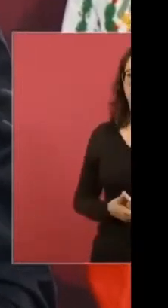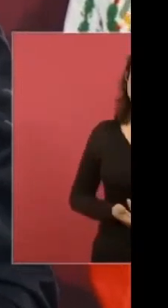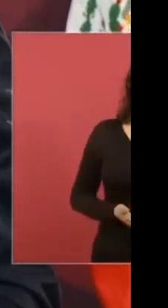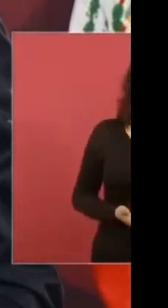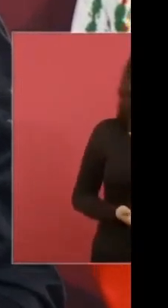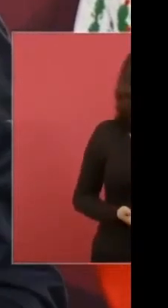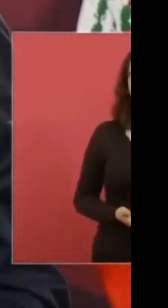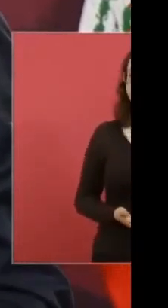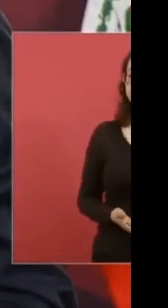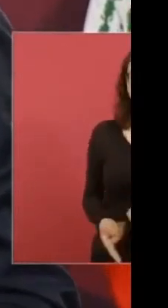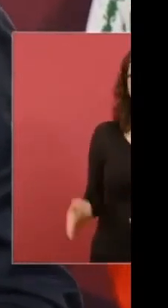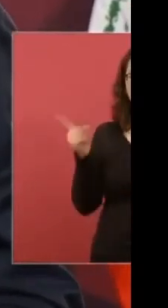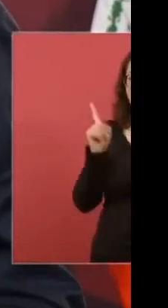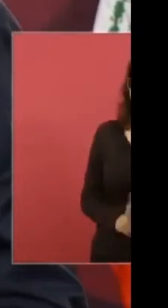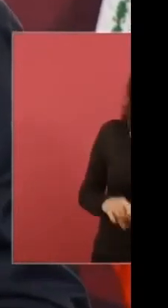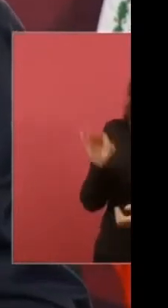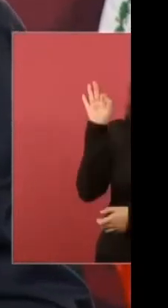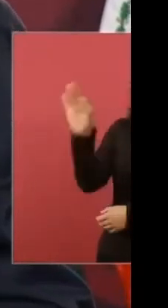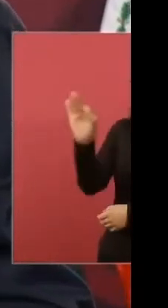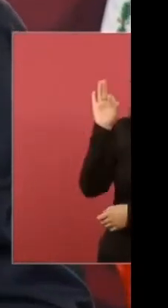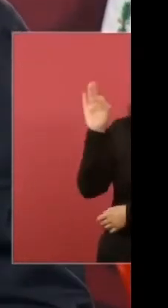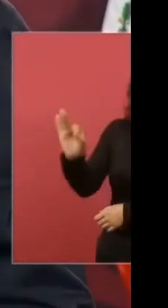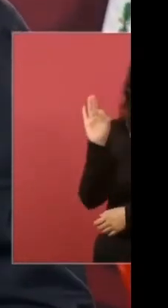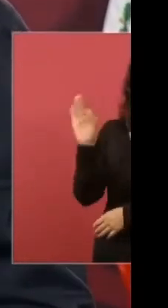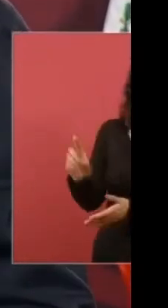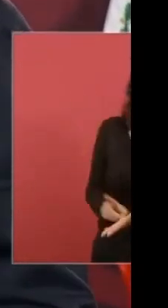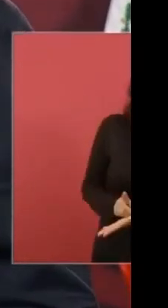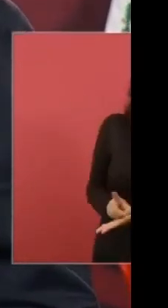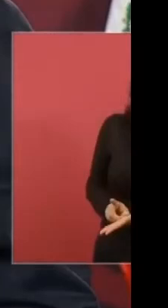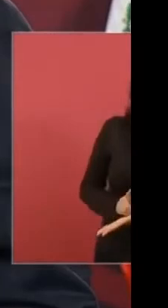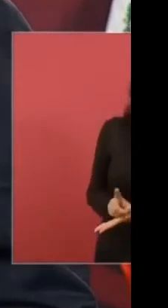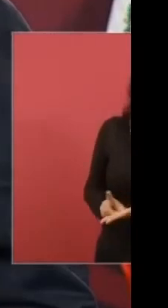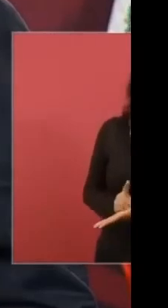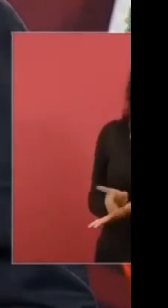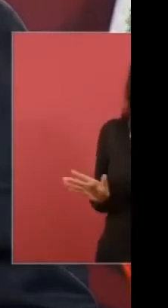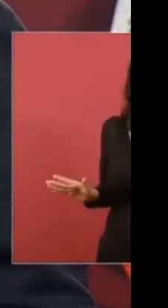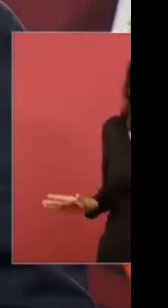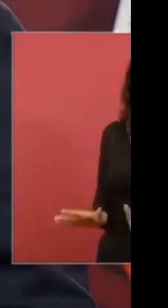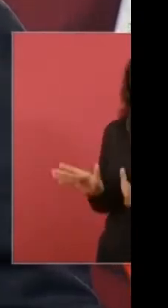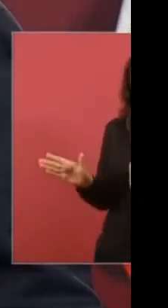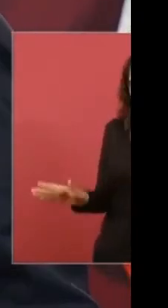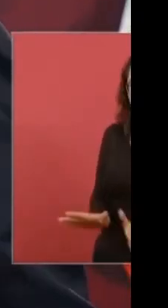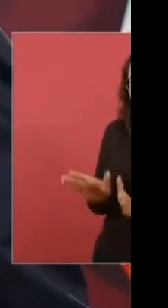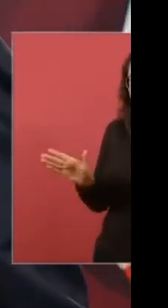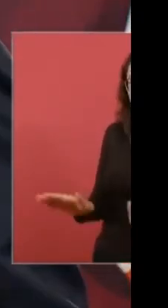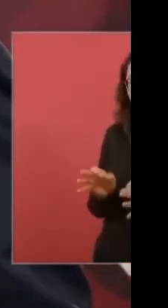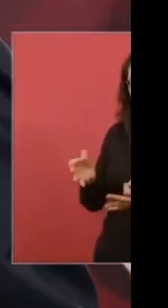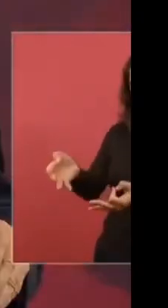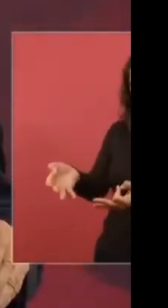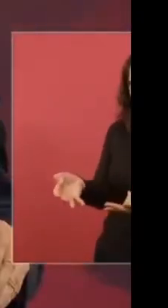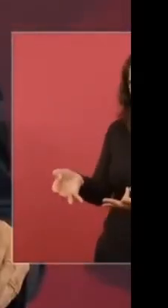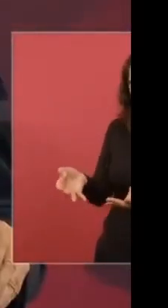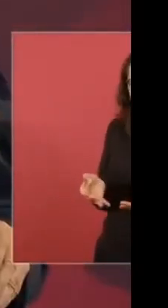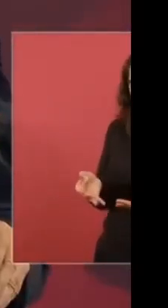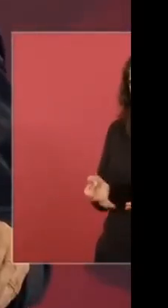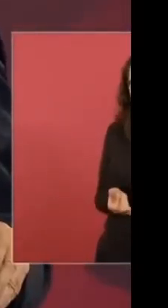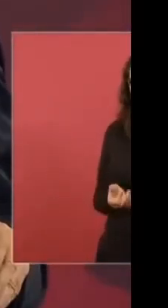llevan moña llevan truco para este engatusar